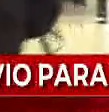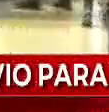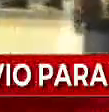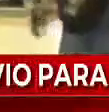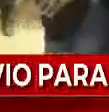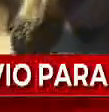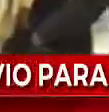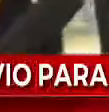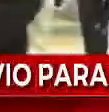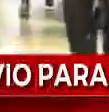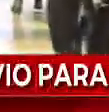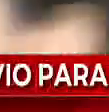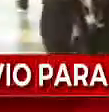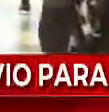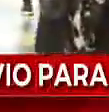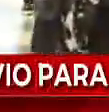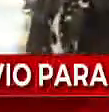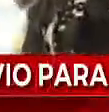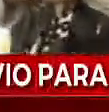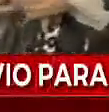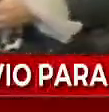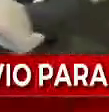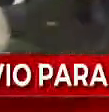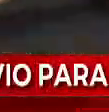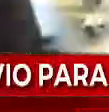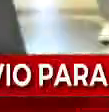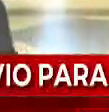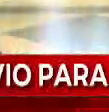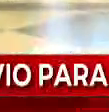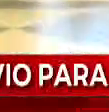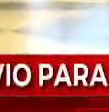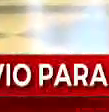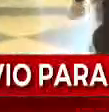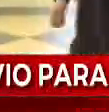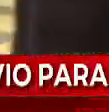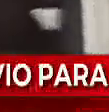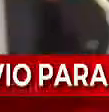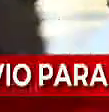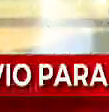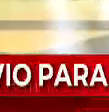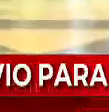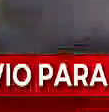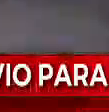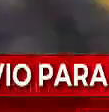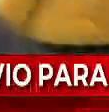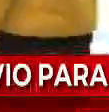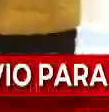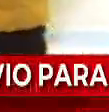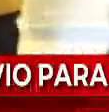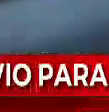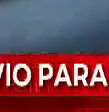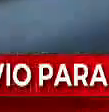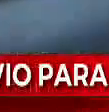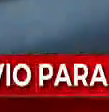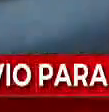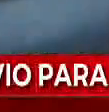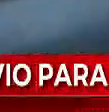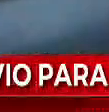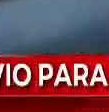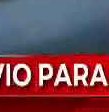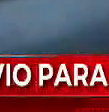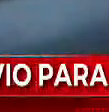vistas bien Ahí está casareto estaba hablando con respecto al proyecto de ley de masa si hay más preguntas cuánto quedó el salario